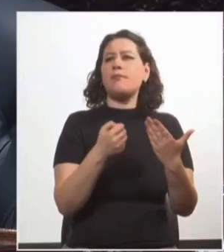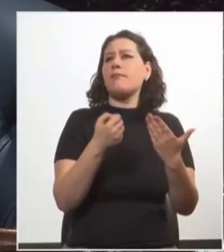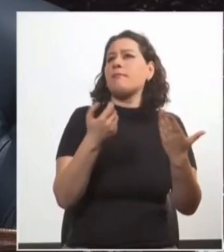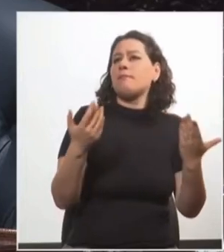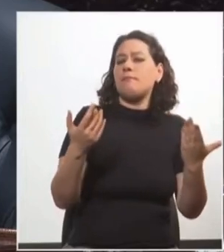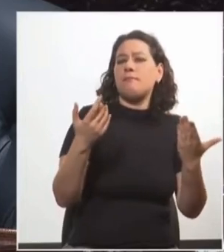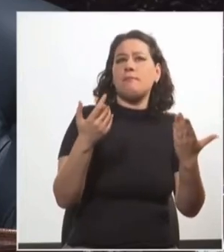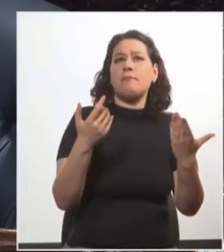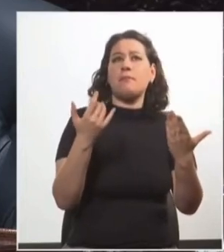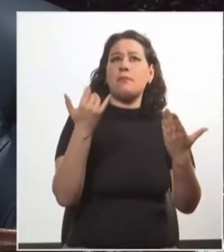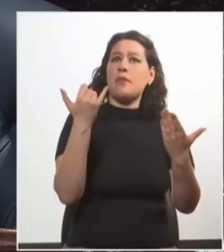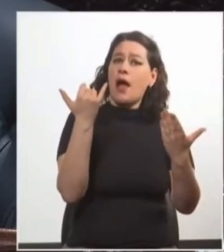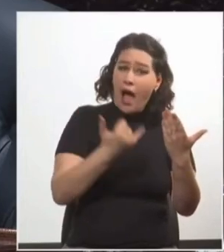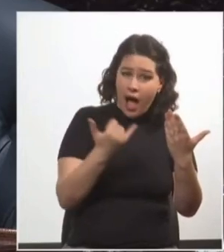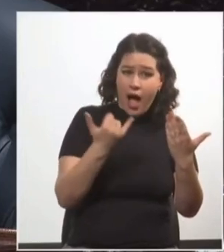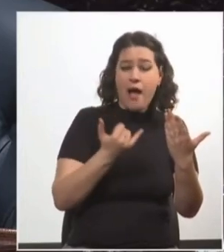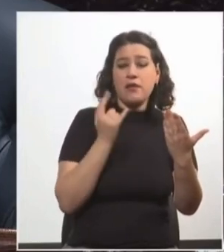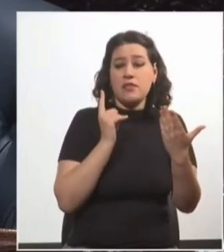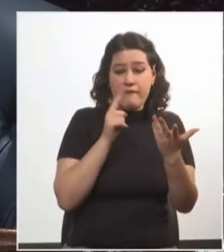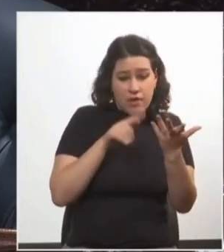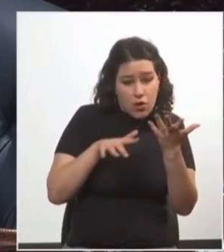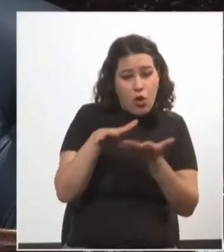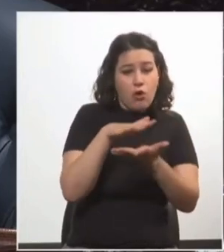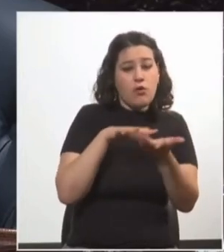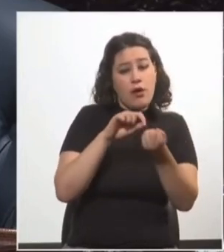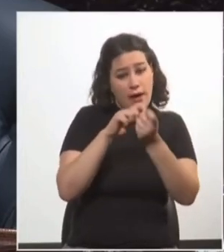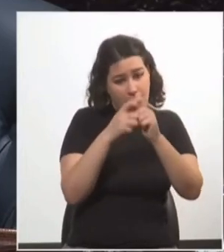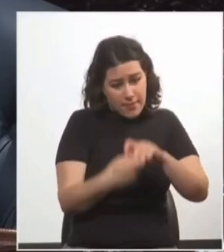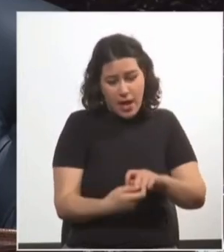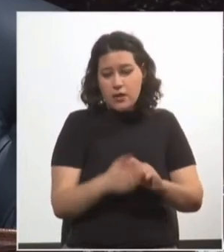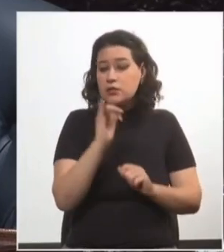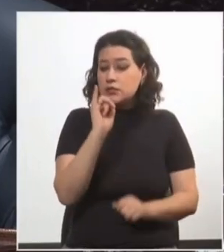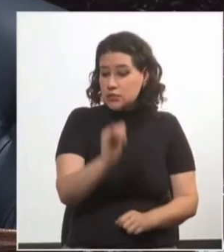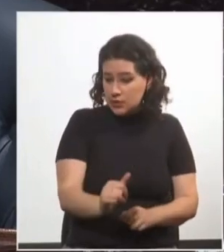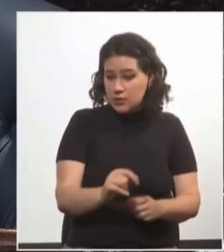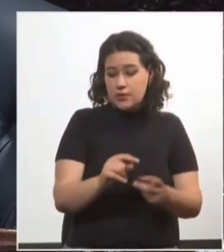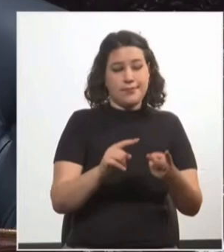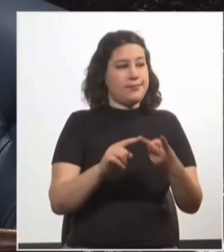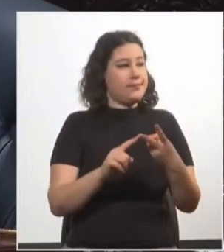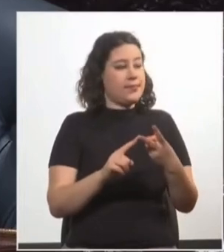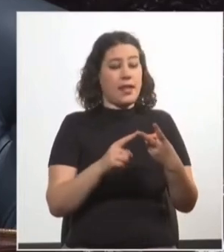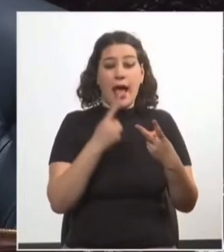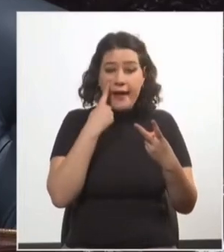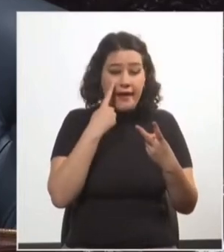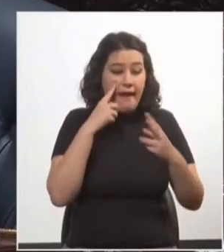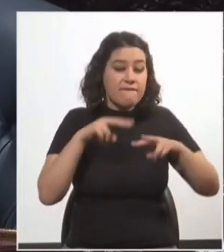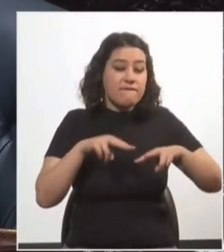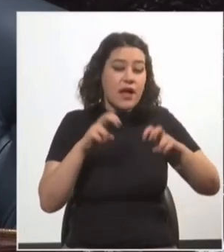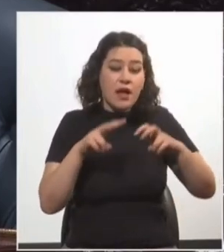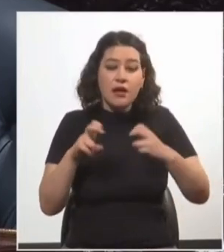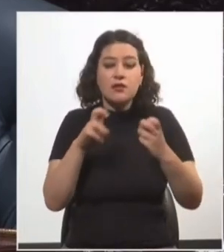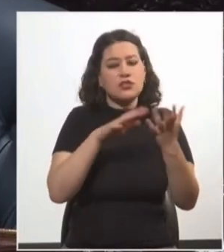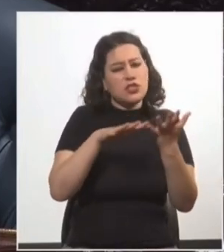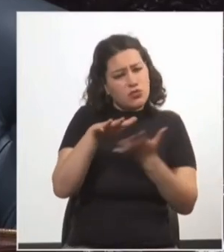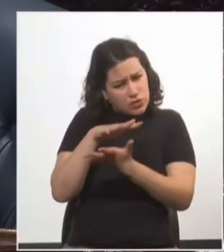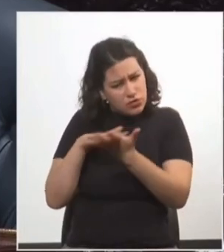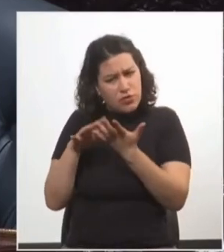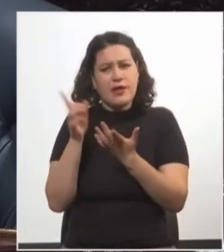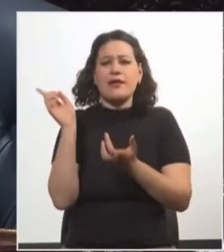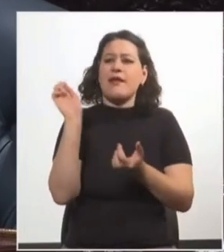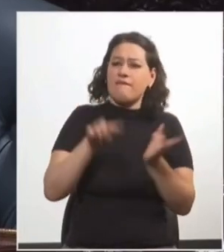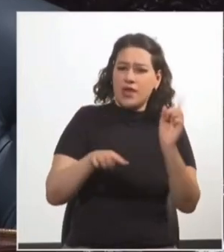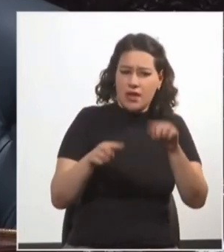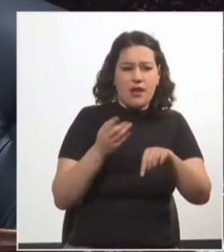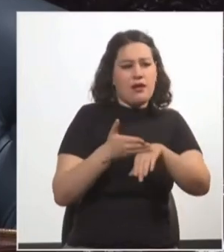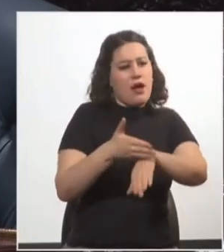haya que cambiar parámetros, no porque no haya que revisar situaciones que se derivan de múltiples